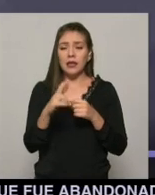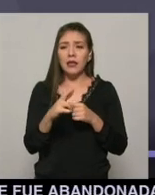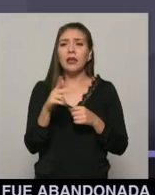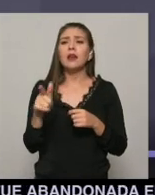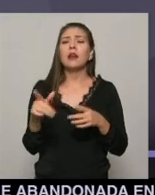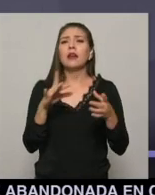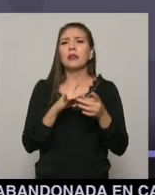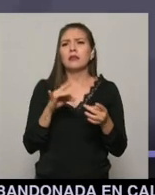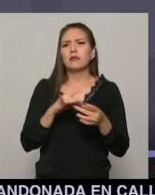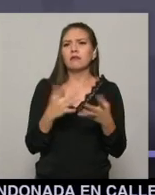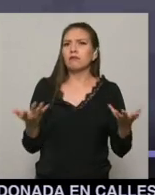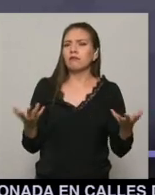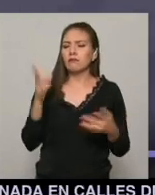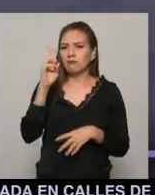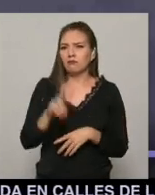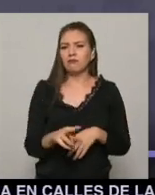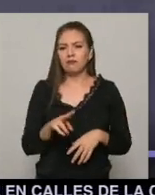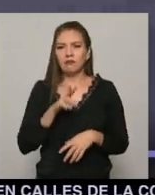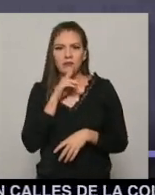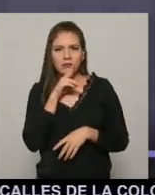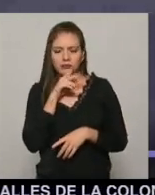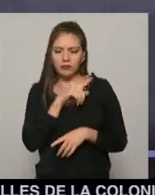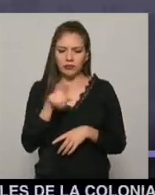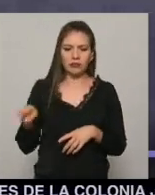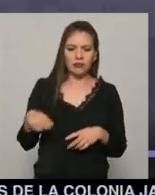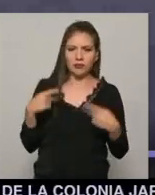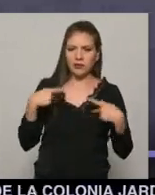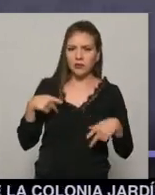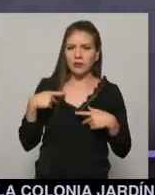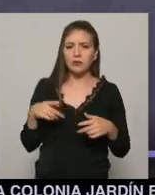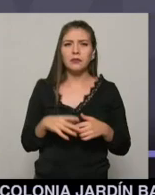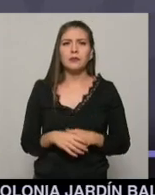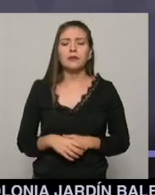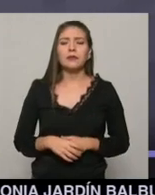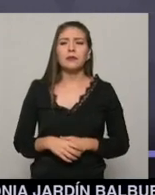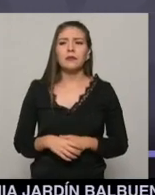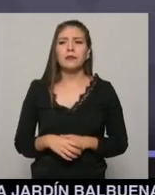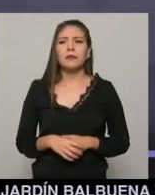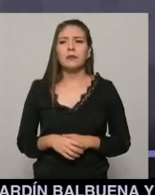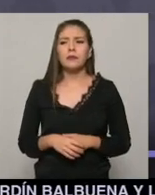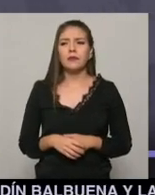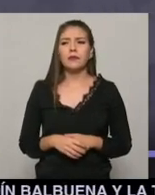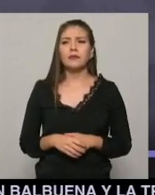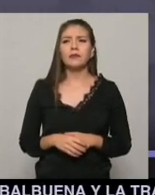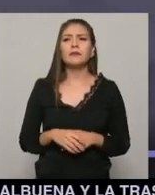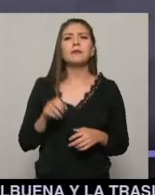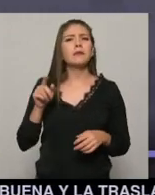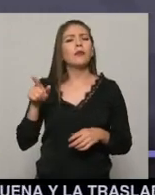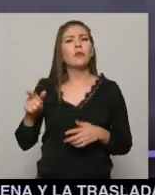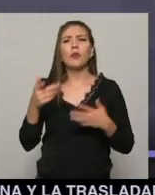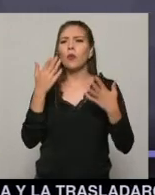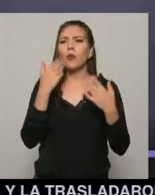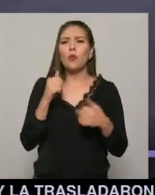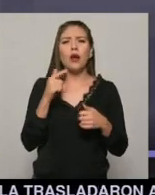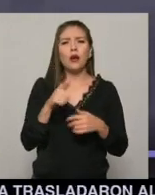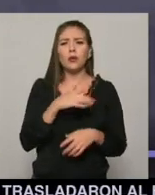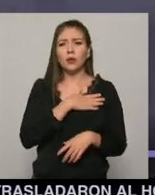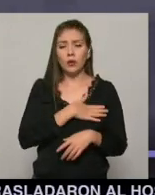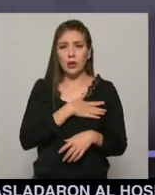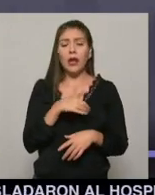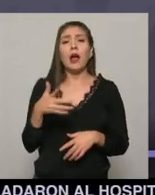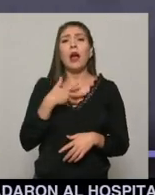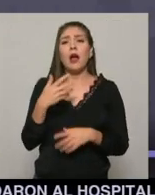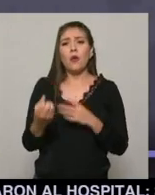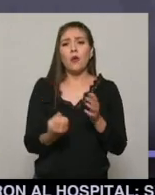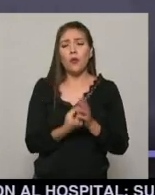como ciudadanía. Decía yo, la forma en la que está funcionando el Consejo de Honor y Justicia, hay una nueva ley de seguridad en la